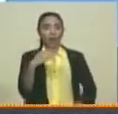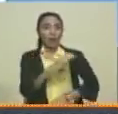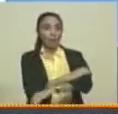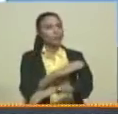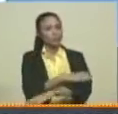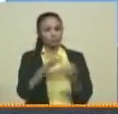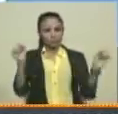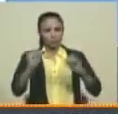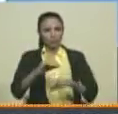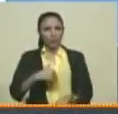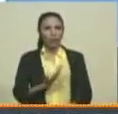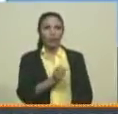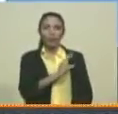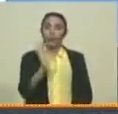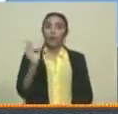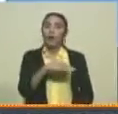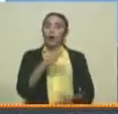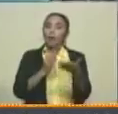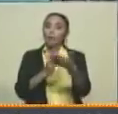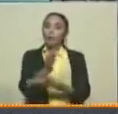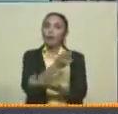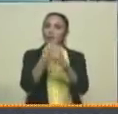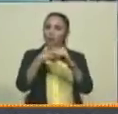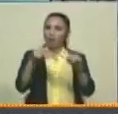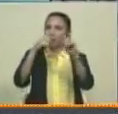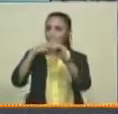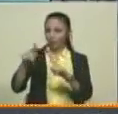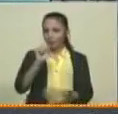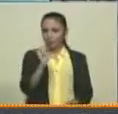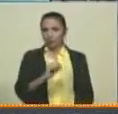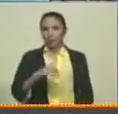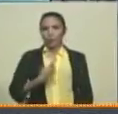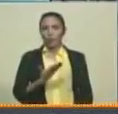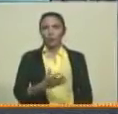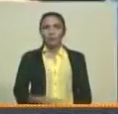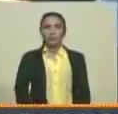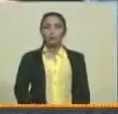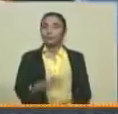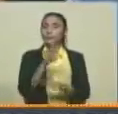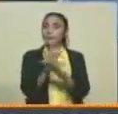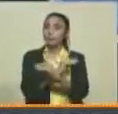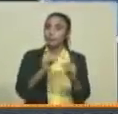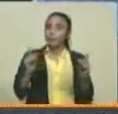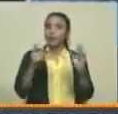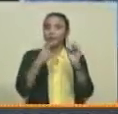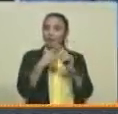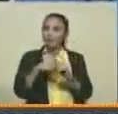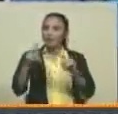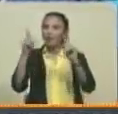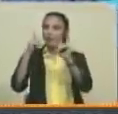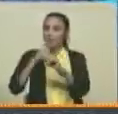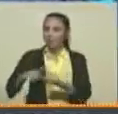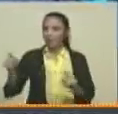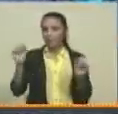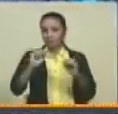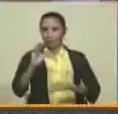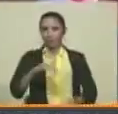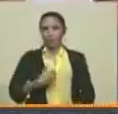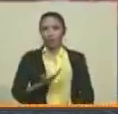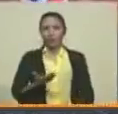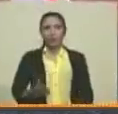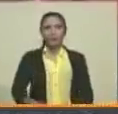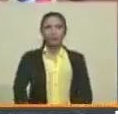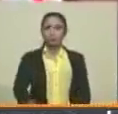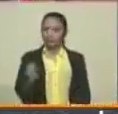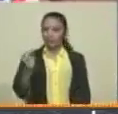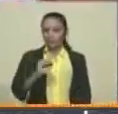sí se puede, un modelo distinto sí es posible, una democracia distinta sí se puede, sí